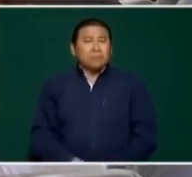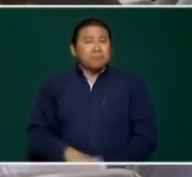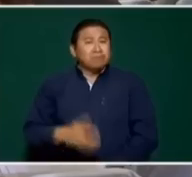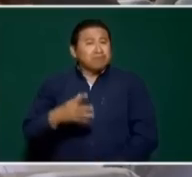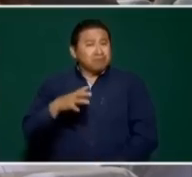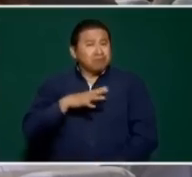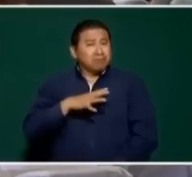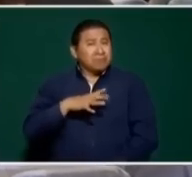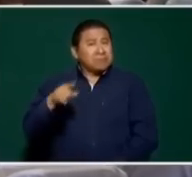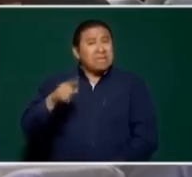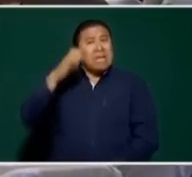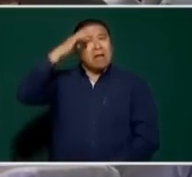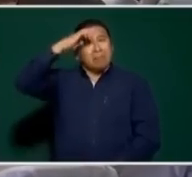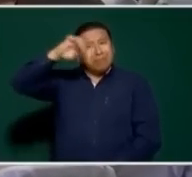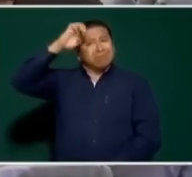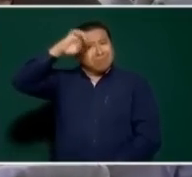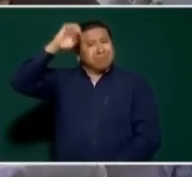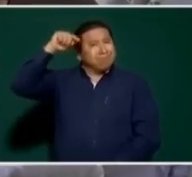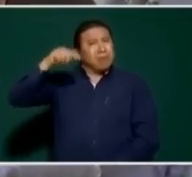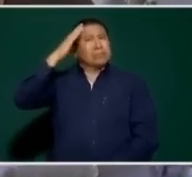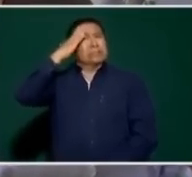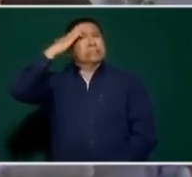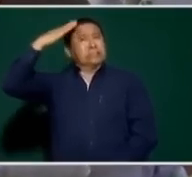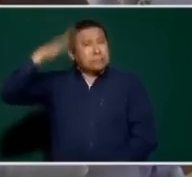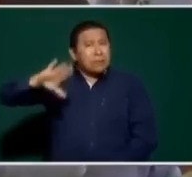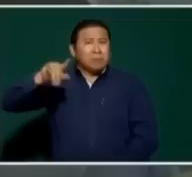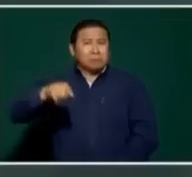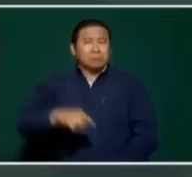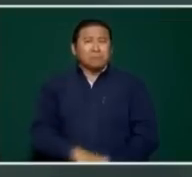tienen toda la experiencia, todo el conocimiento,